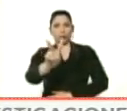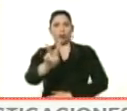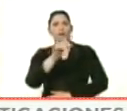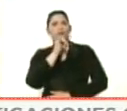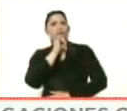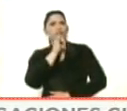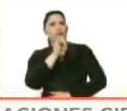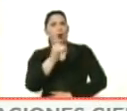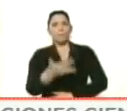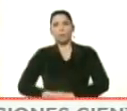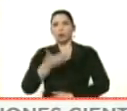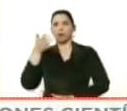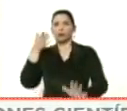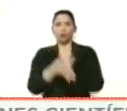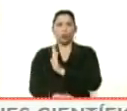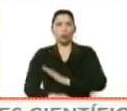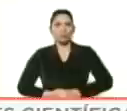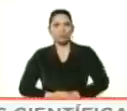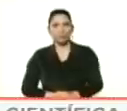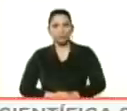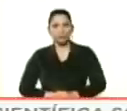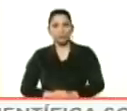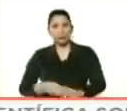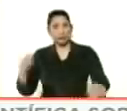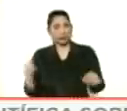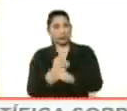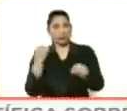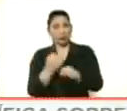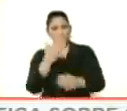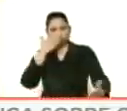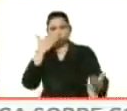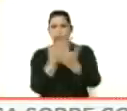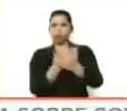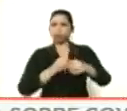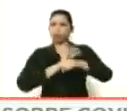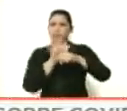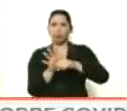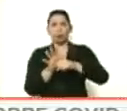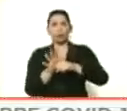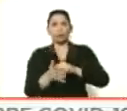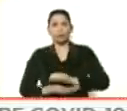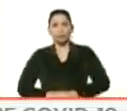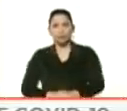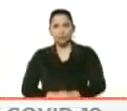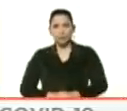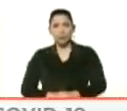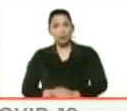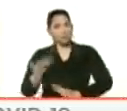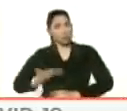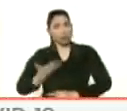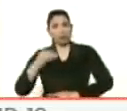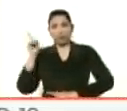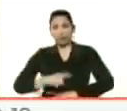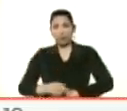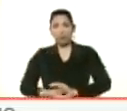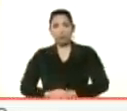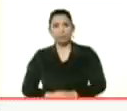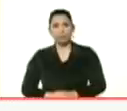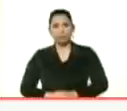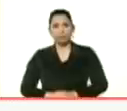información relevante, sobre todo en este trabajo de enfrentar la pandemia de COVID-19. Es muy importante